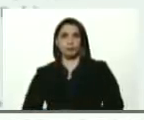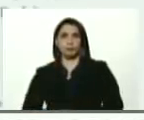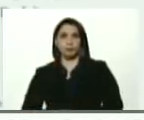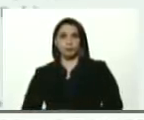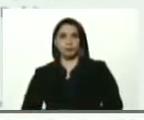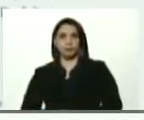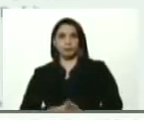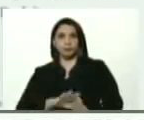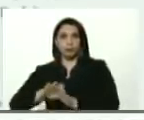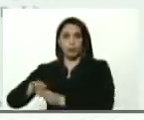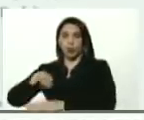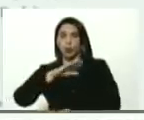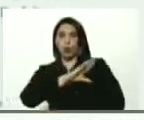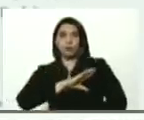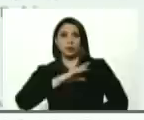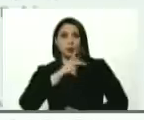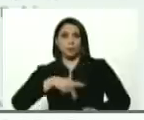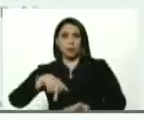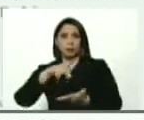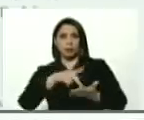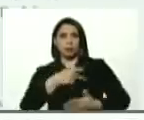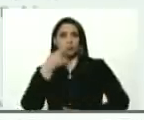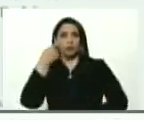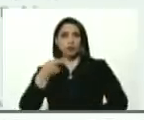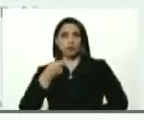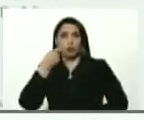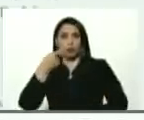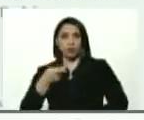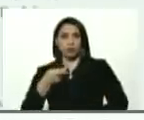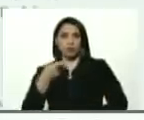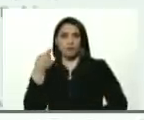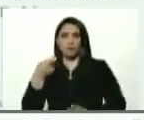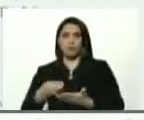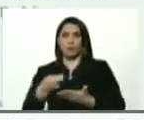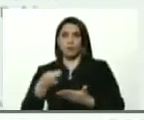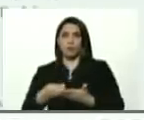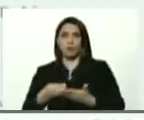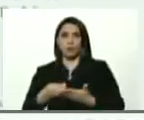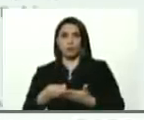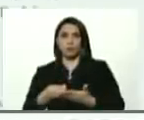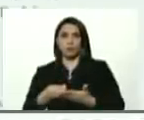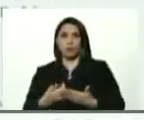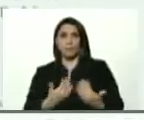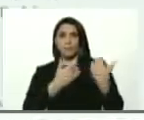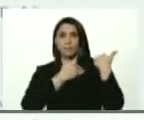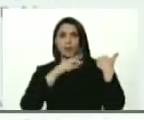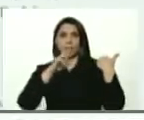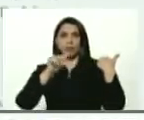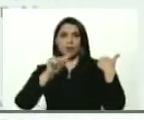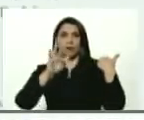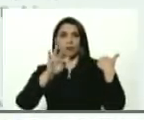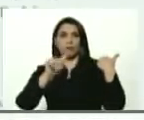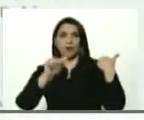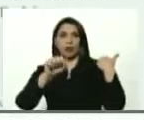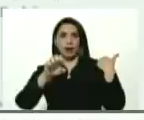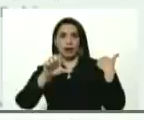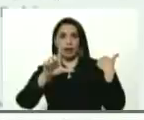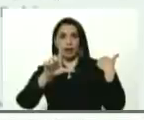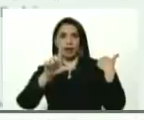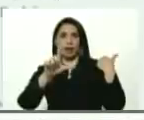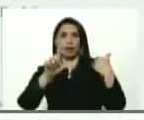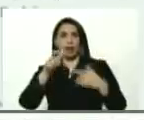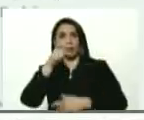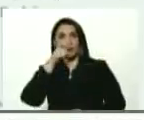su parte, la Comisión de Participación Política y Financiamiento es presidida por Rafael Simón Jiménez Meleán, como